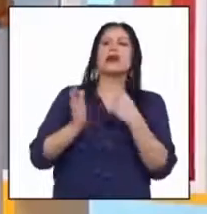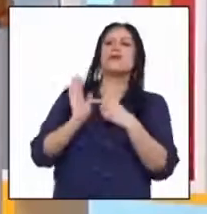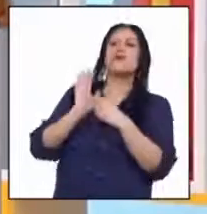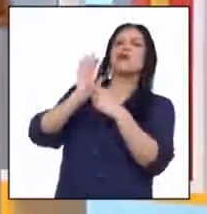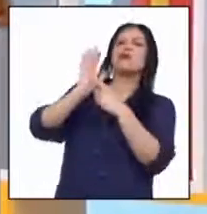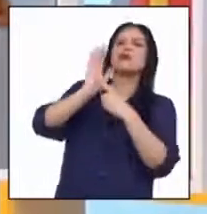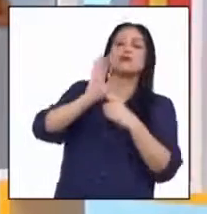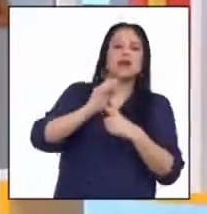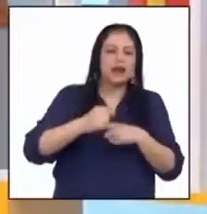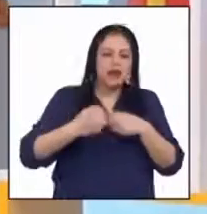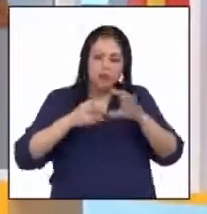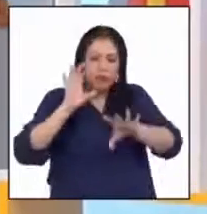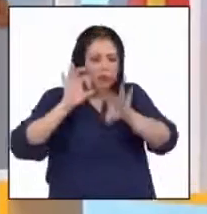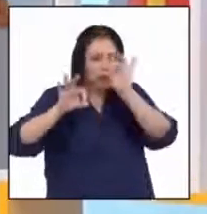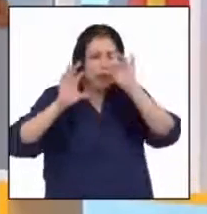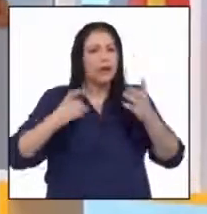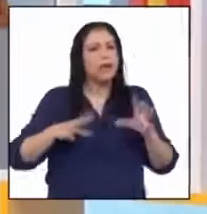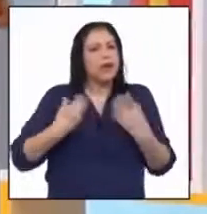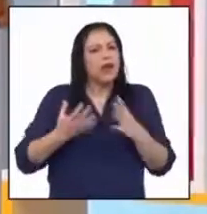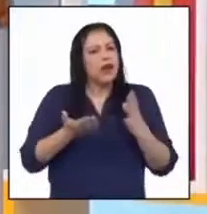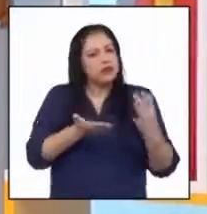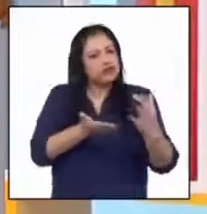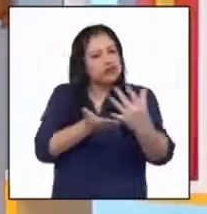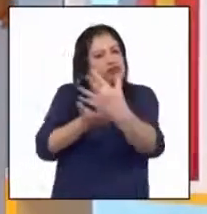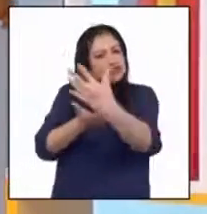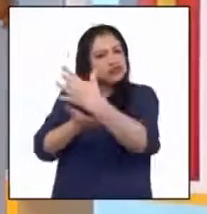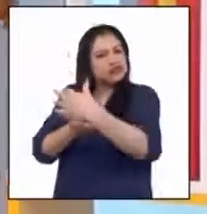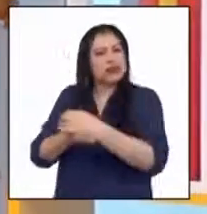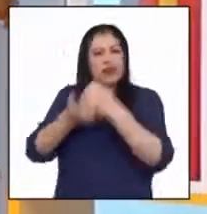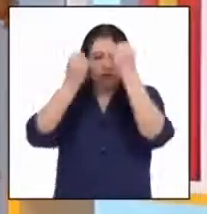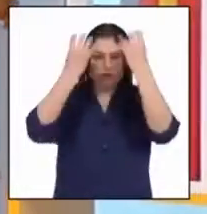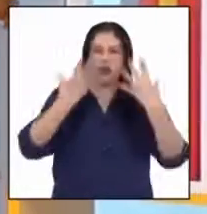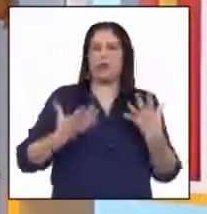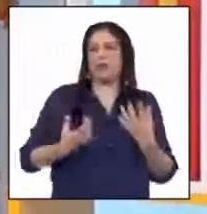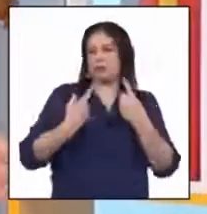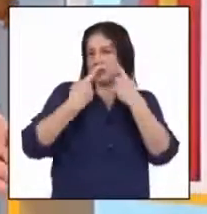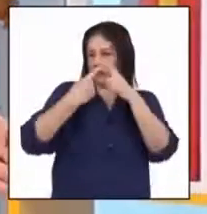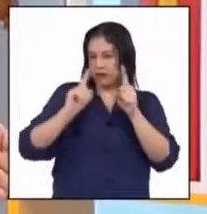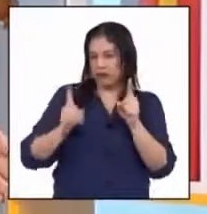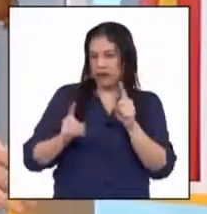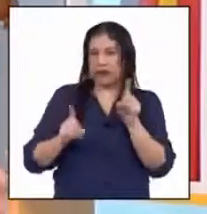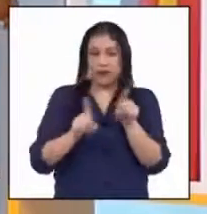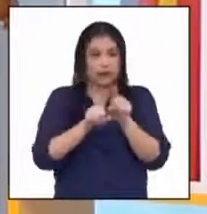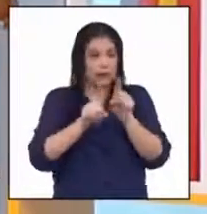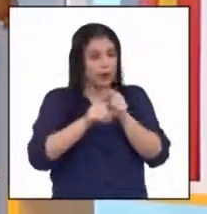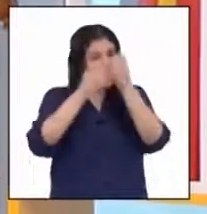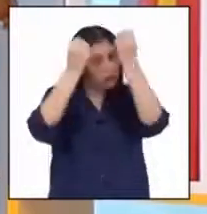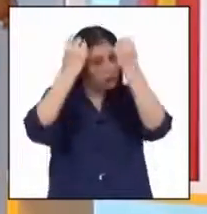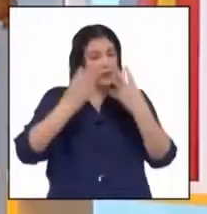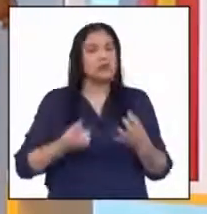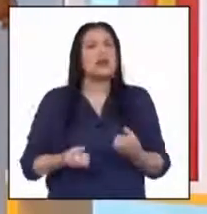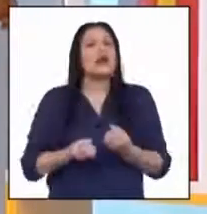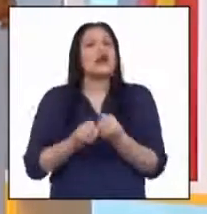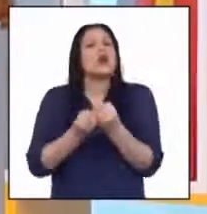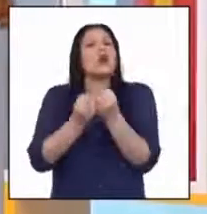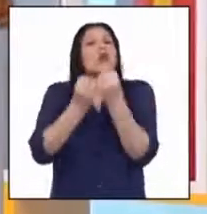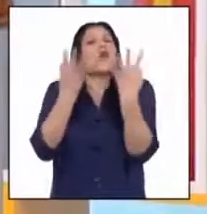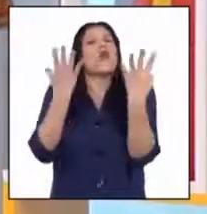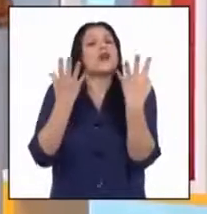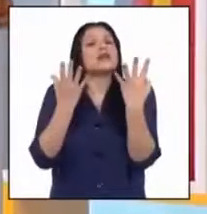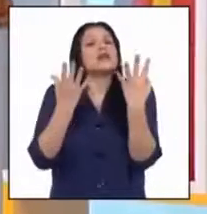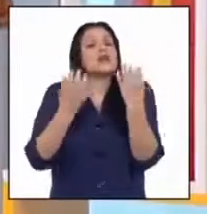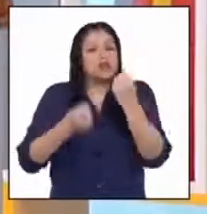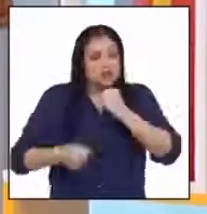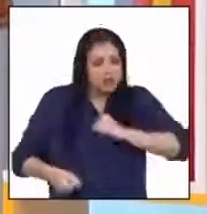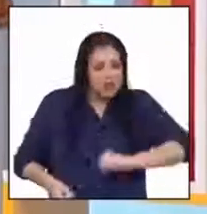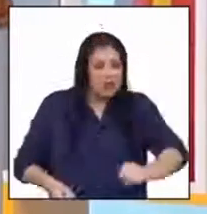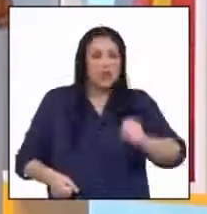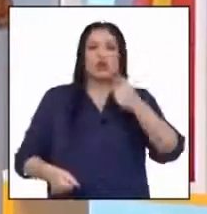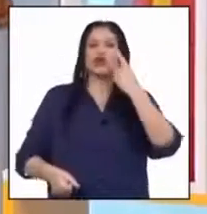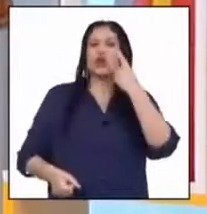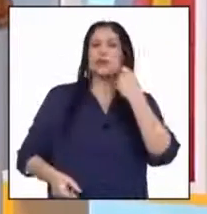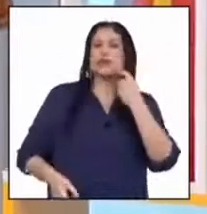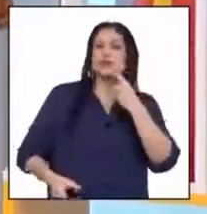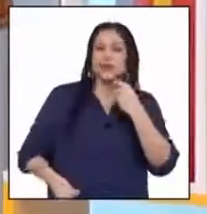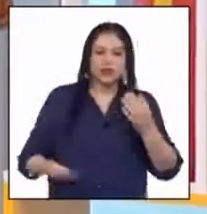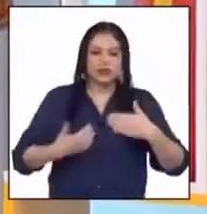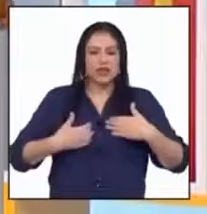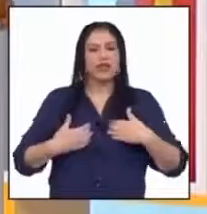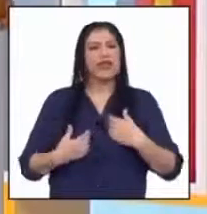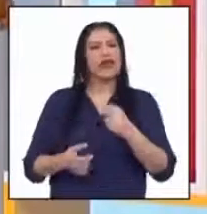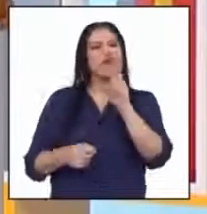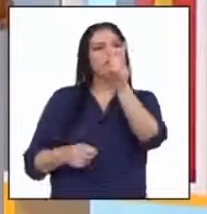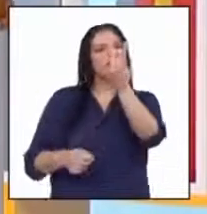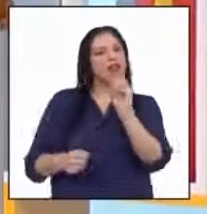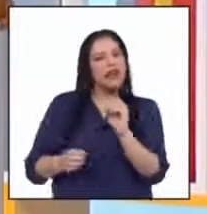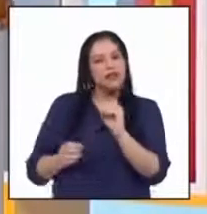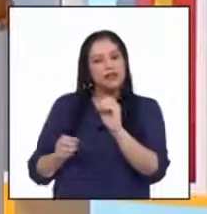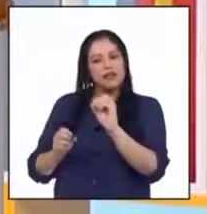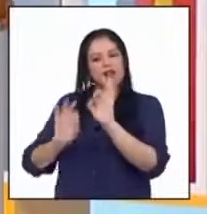aleatorio y pudieron recopilar datos variados. Entre ellos, información sobre el número de hijas e hijos que tenían 20 familias